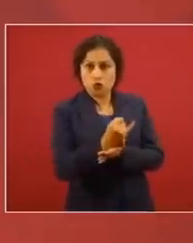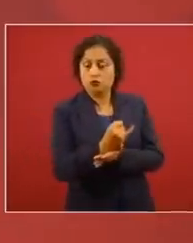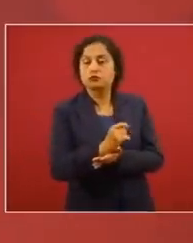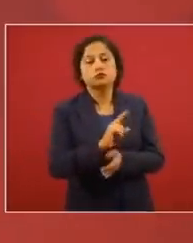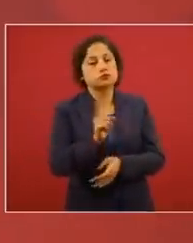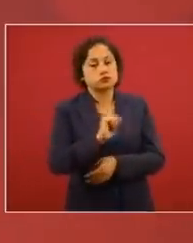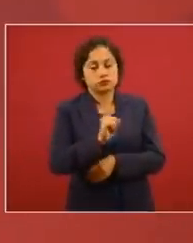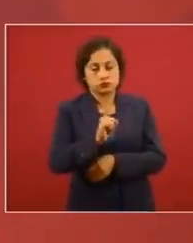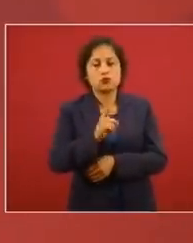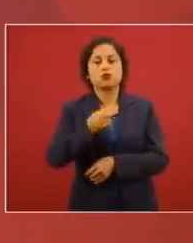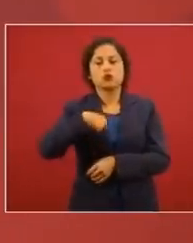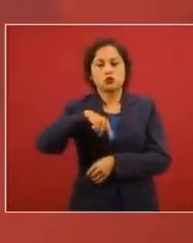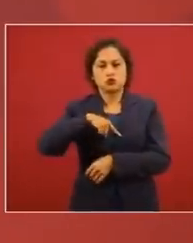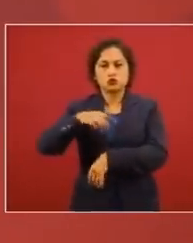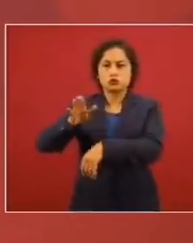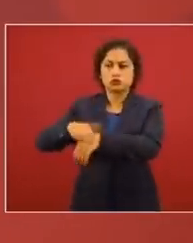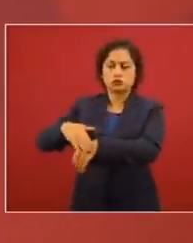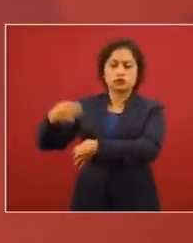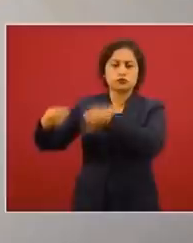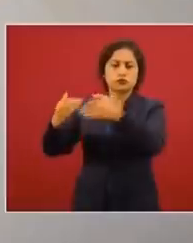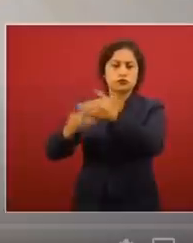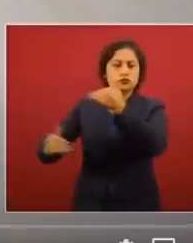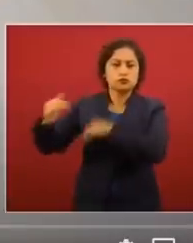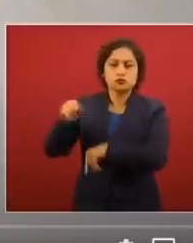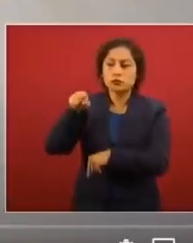para ver qué resuelve